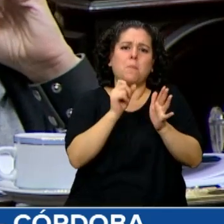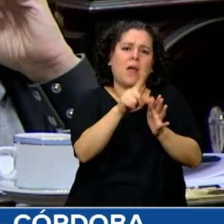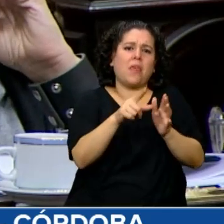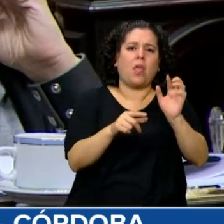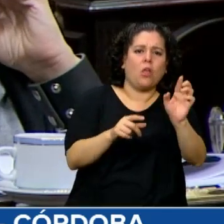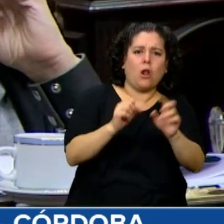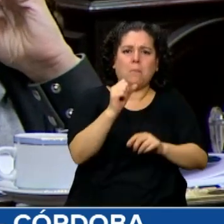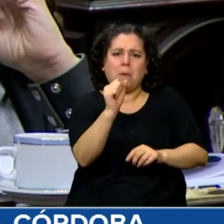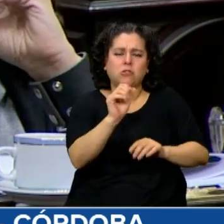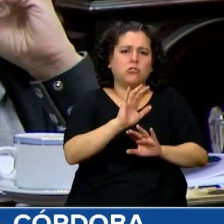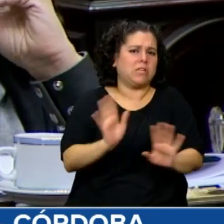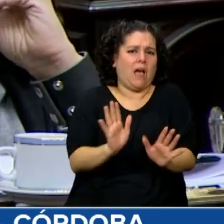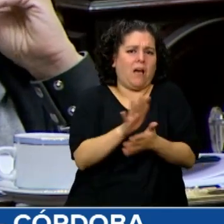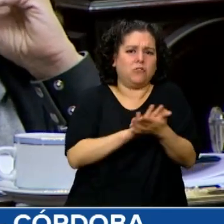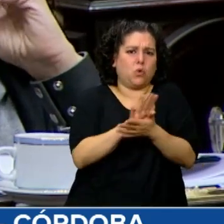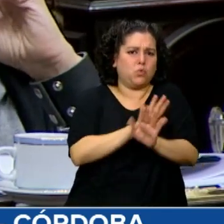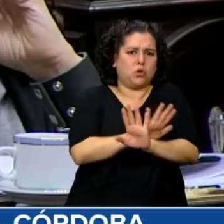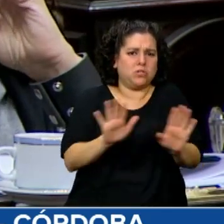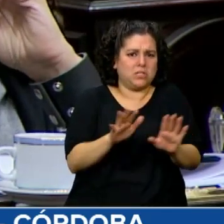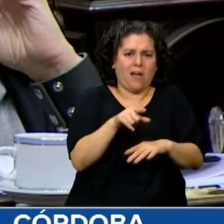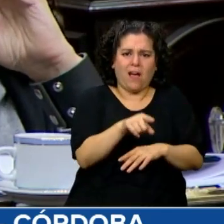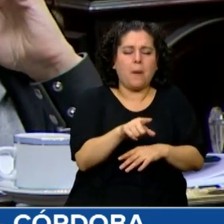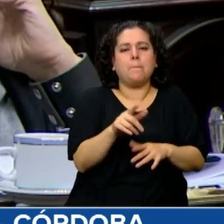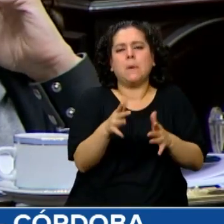especificación con más o menos